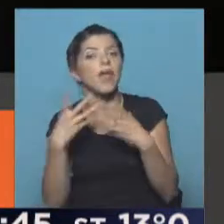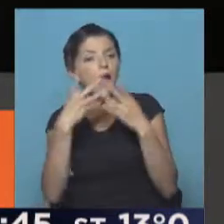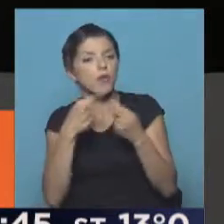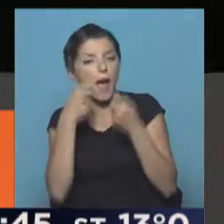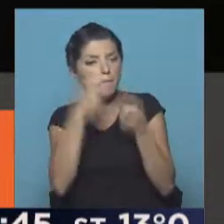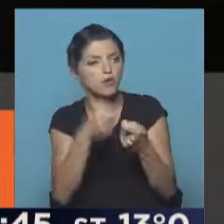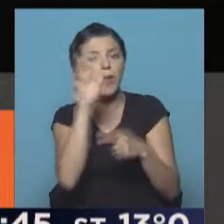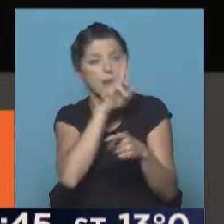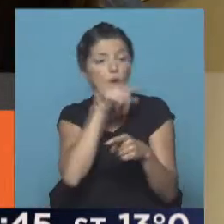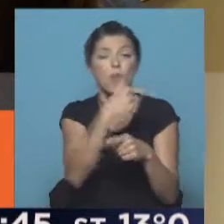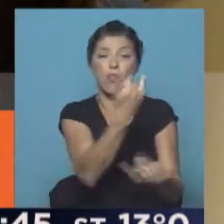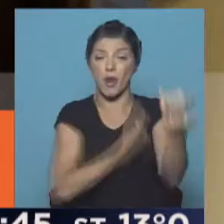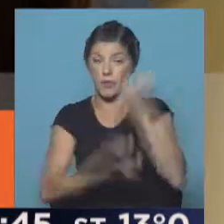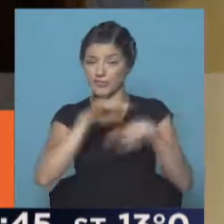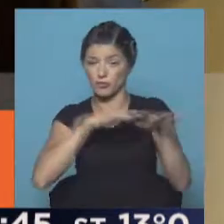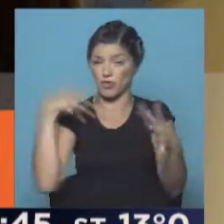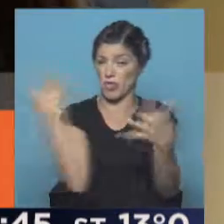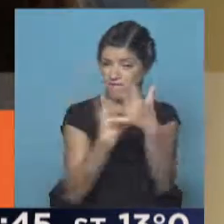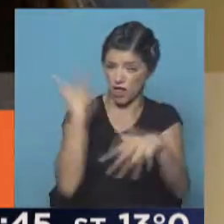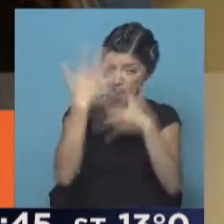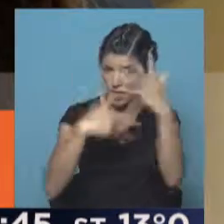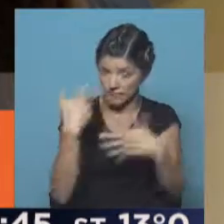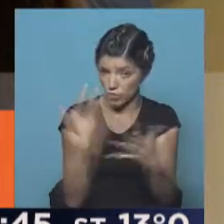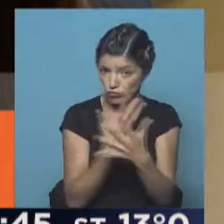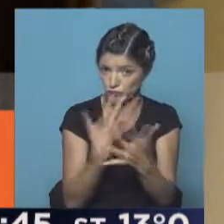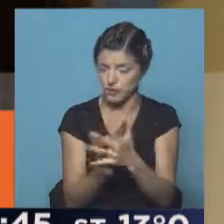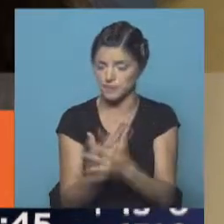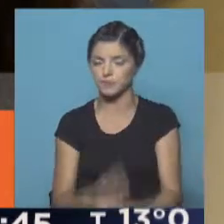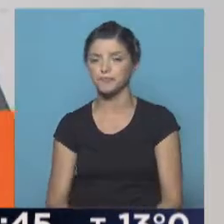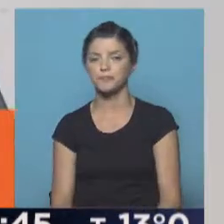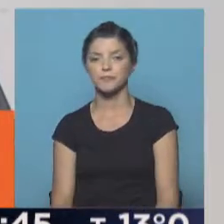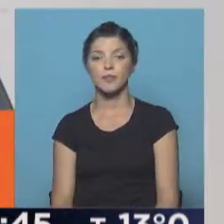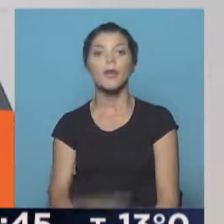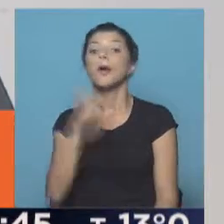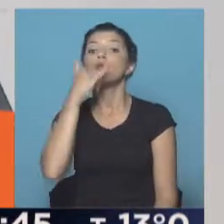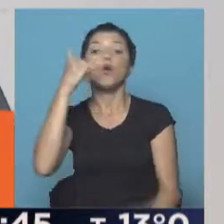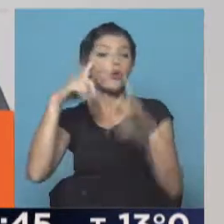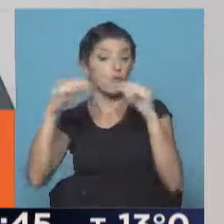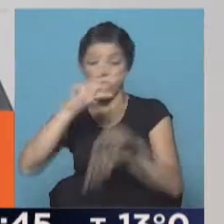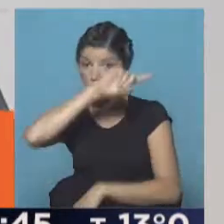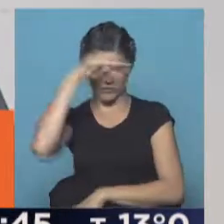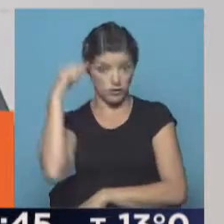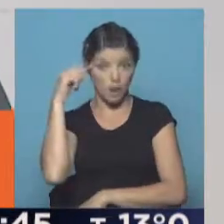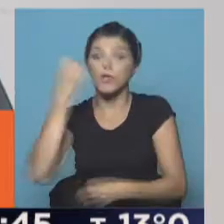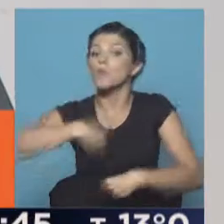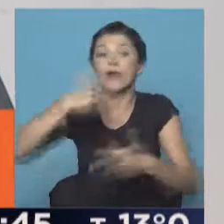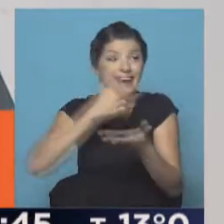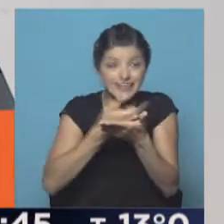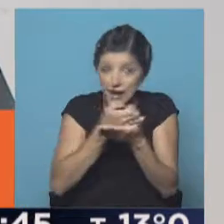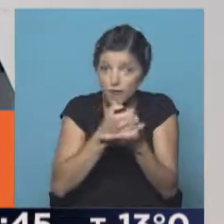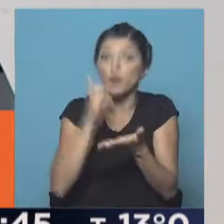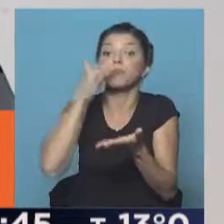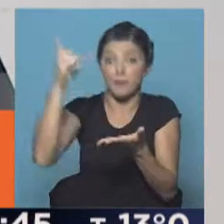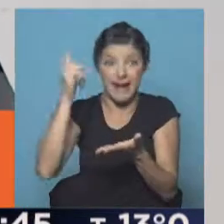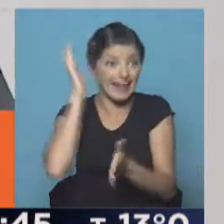relato de su situación de violencia de género. Es una línea a nivel nacional que se puede llamar desde cualquier teléfono, son